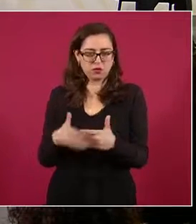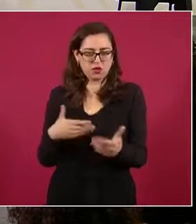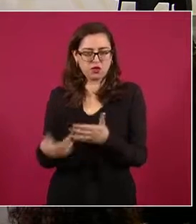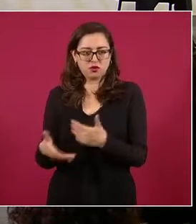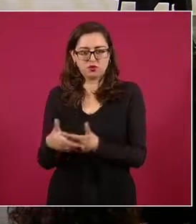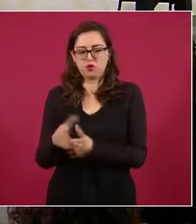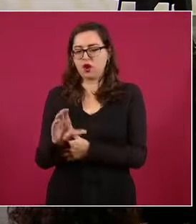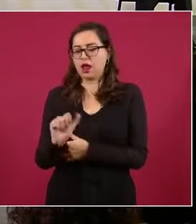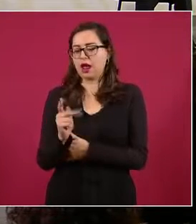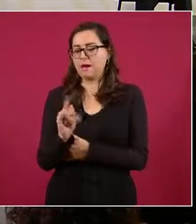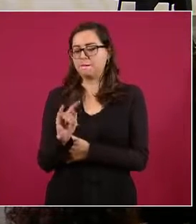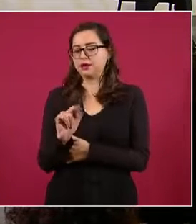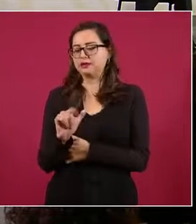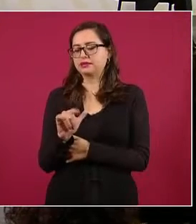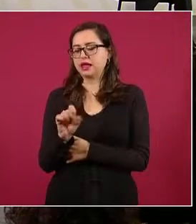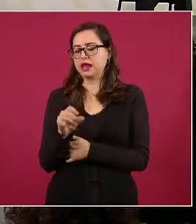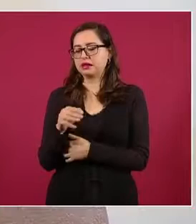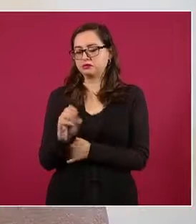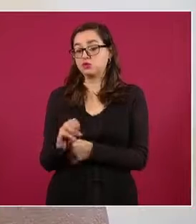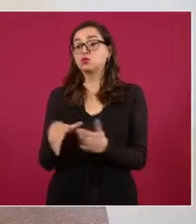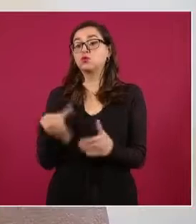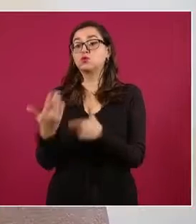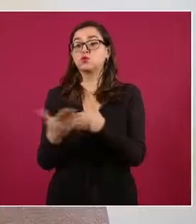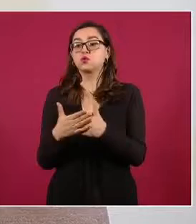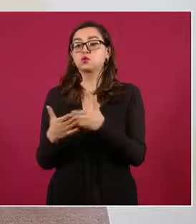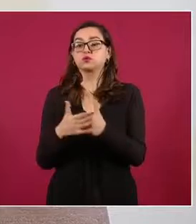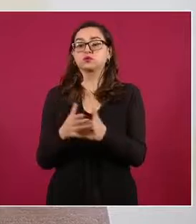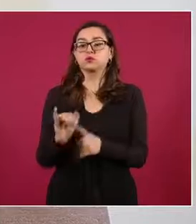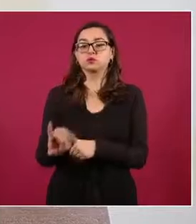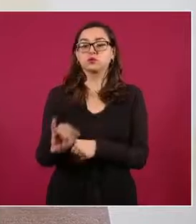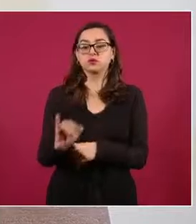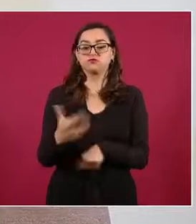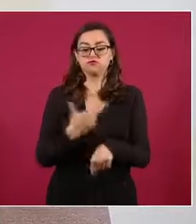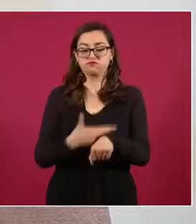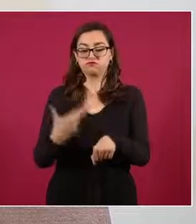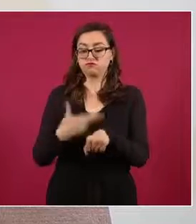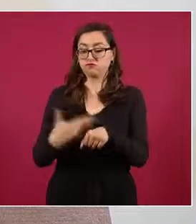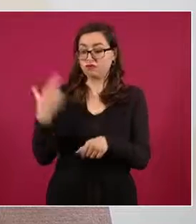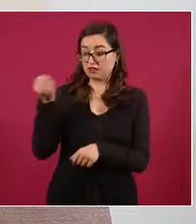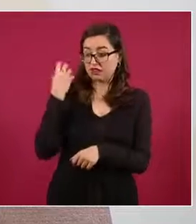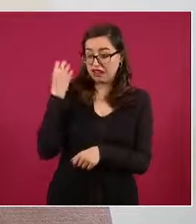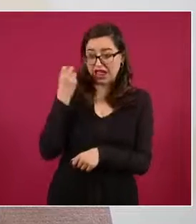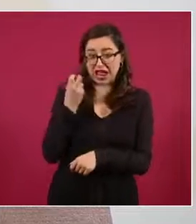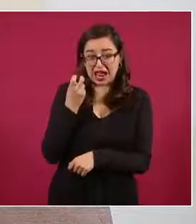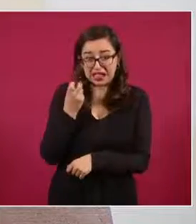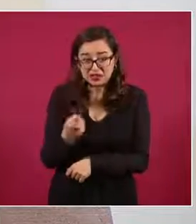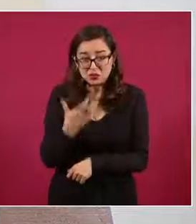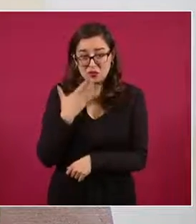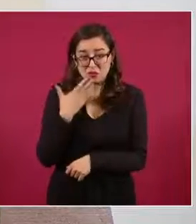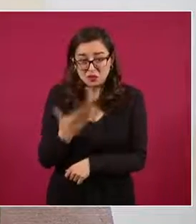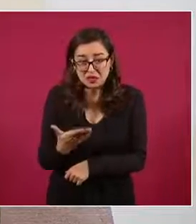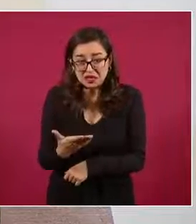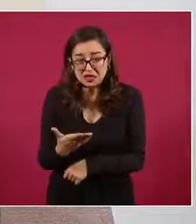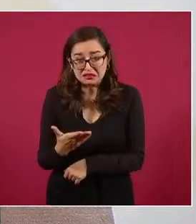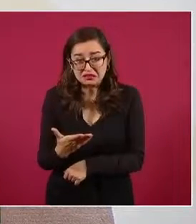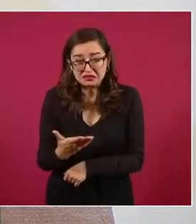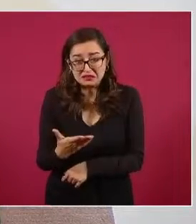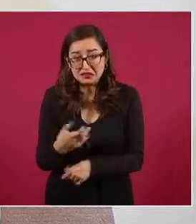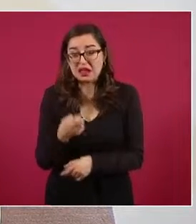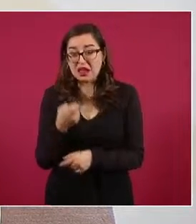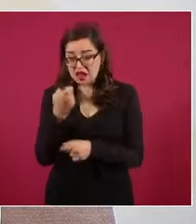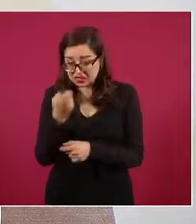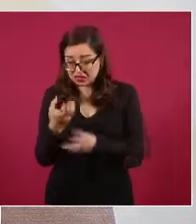que se llevará a cabo el jueves 14, es la mejor manera de usar los recursos públicos para